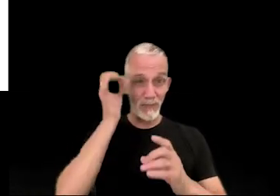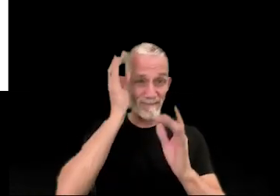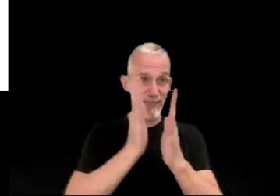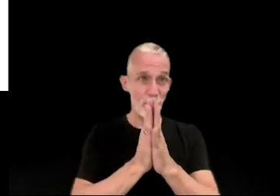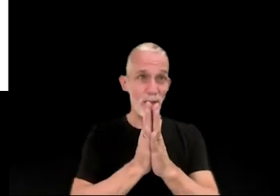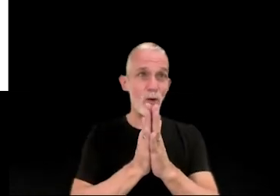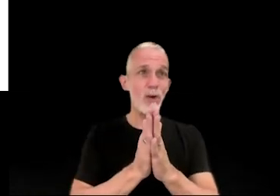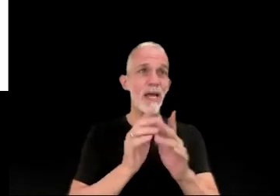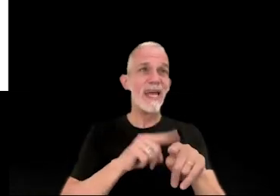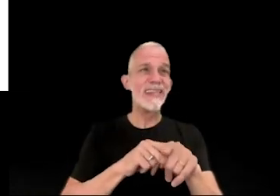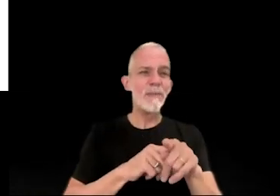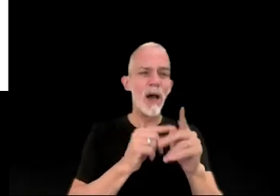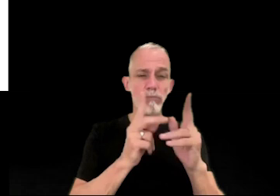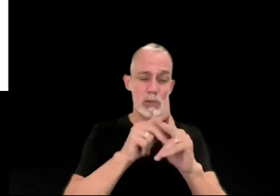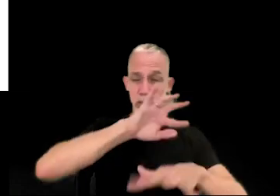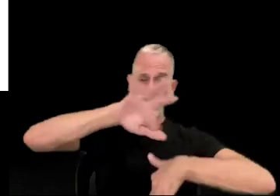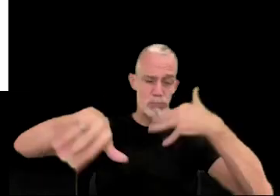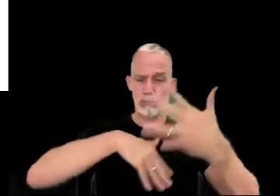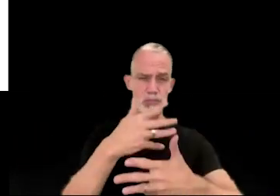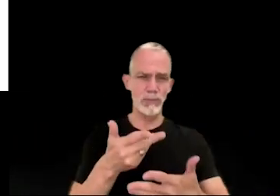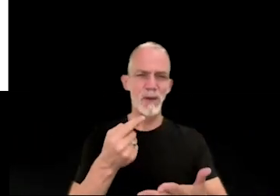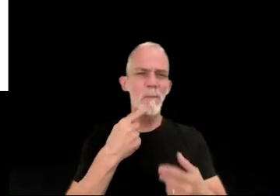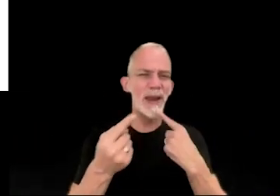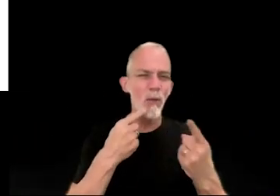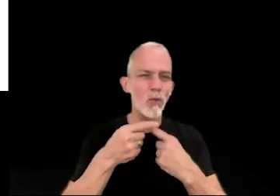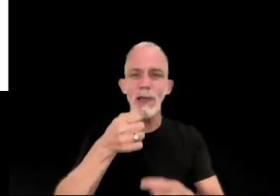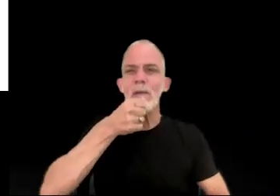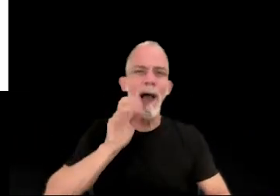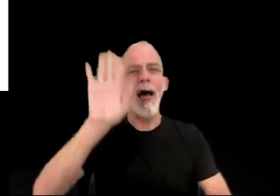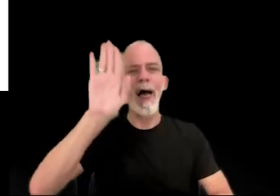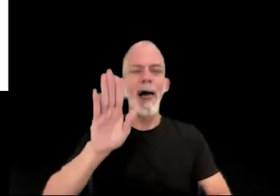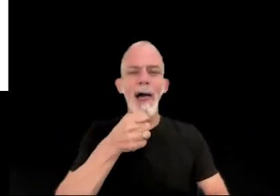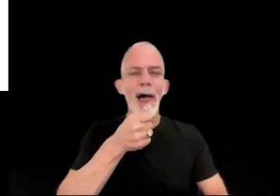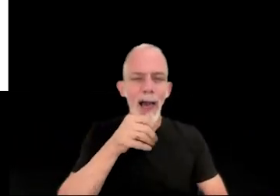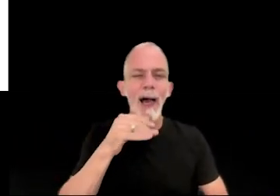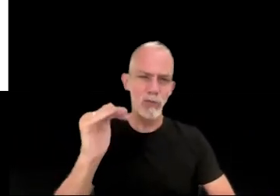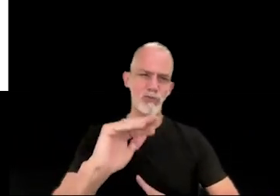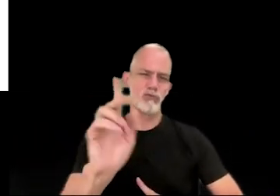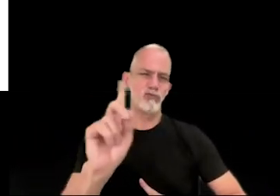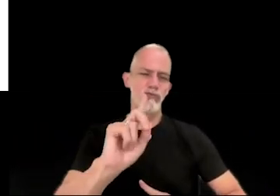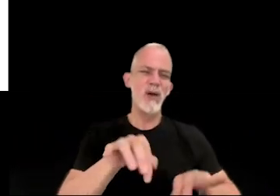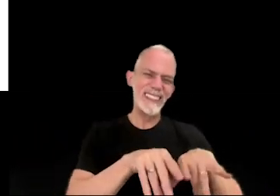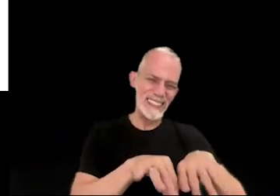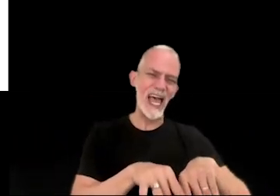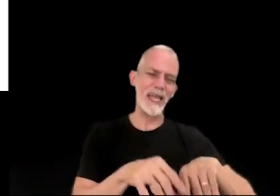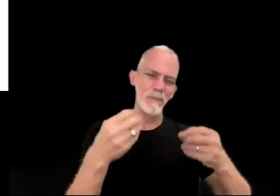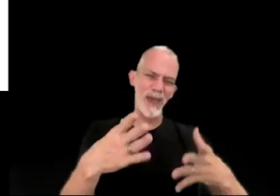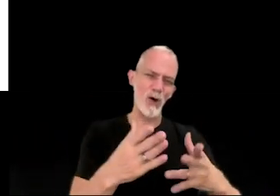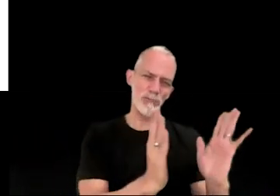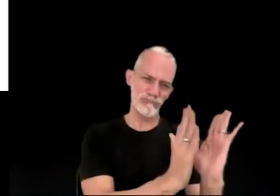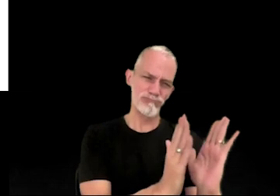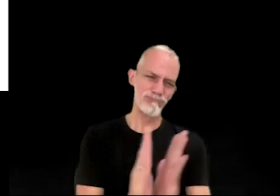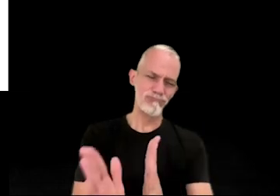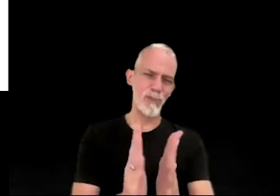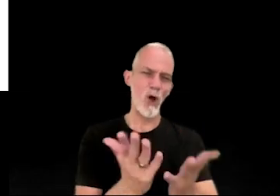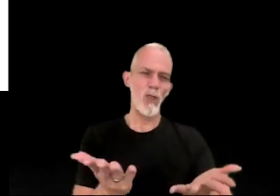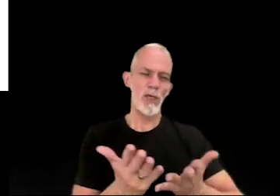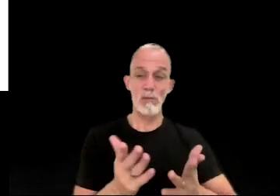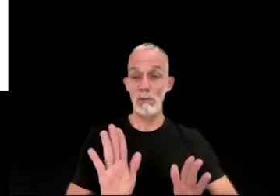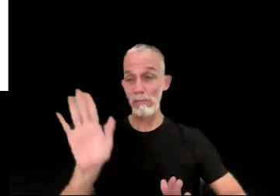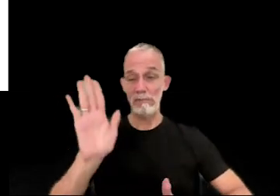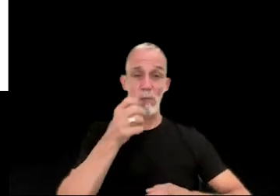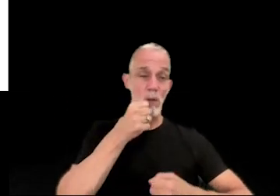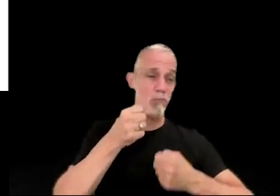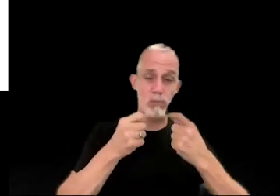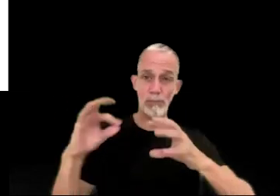de orden, les pedimos que las preguntas las suban al chat, así las podemos hacer ordenadamente, para evitar debate